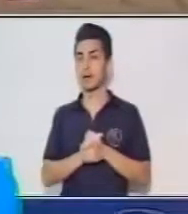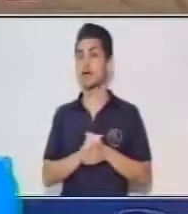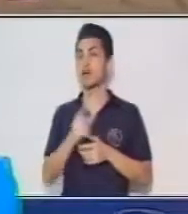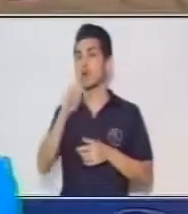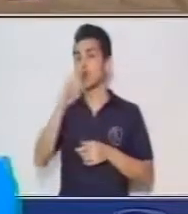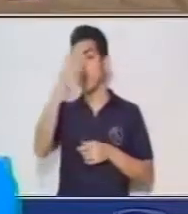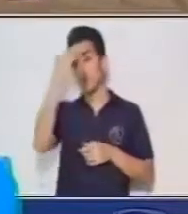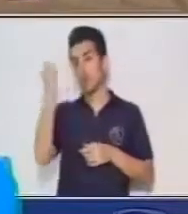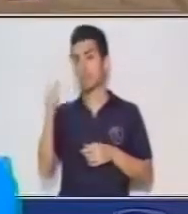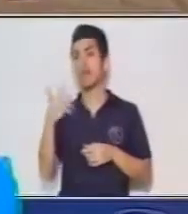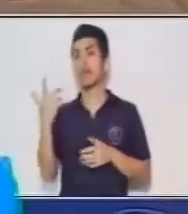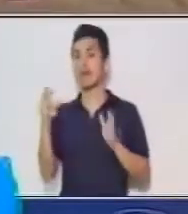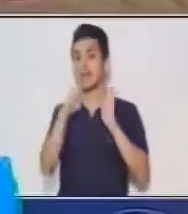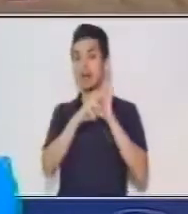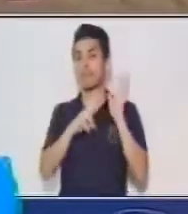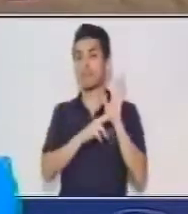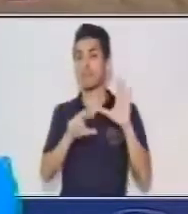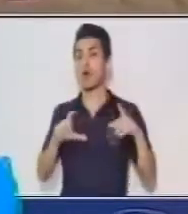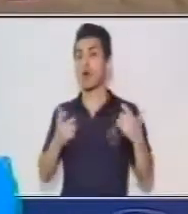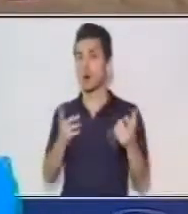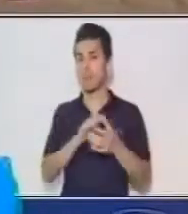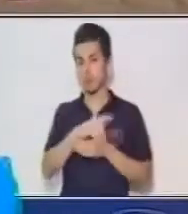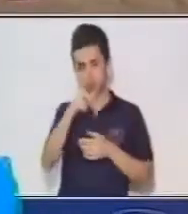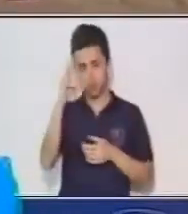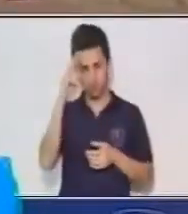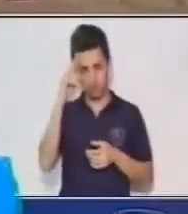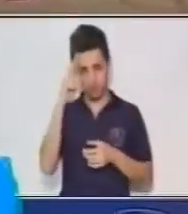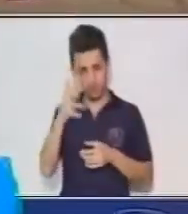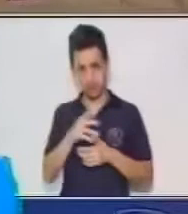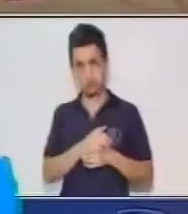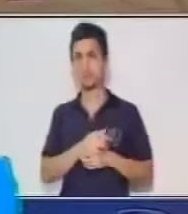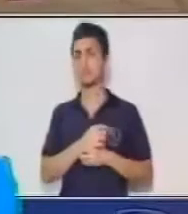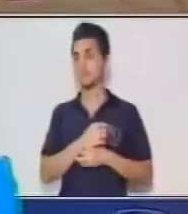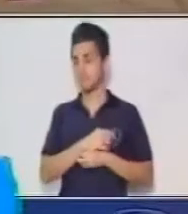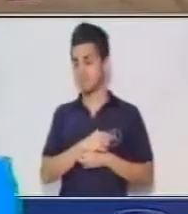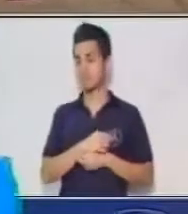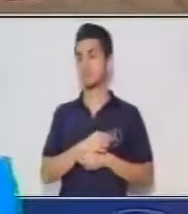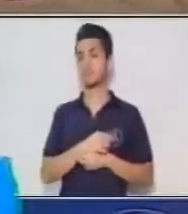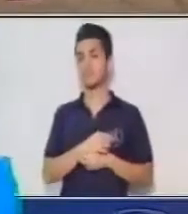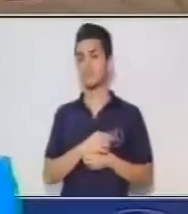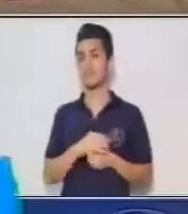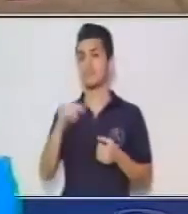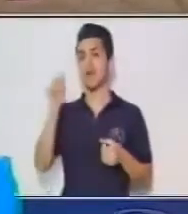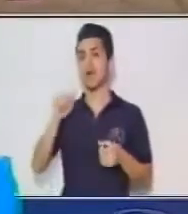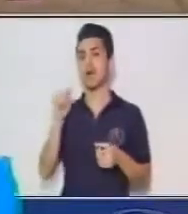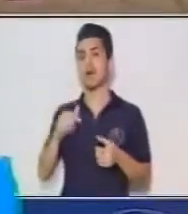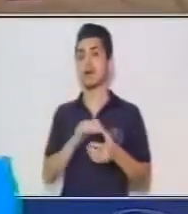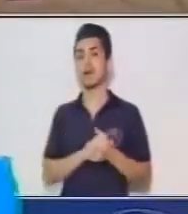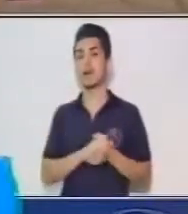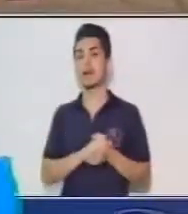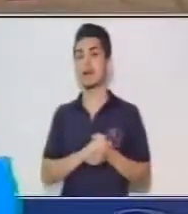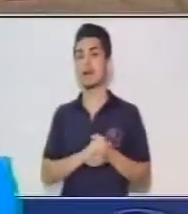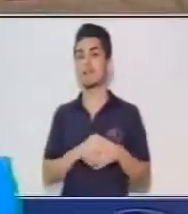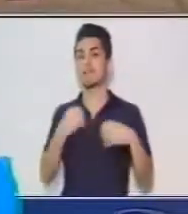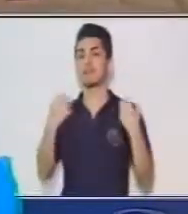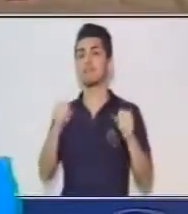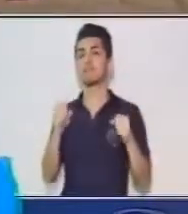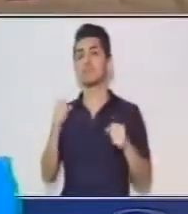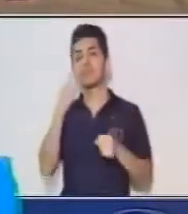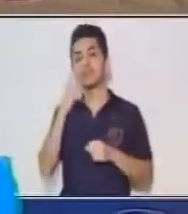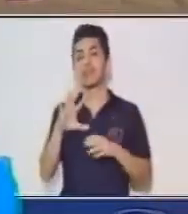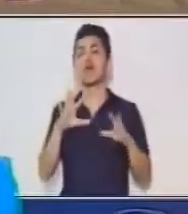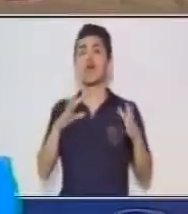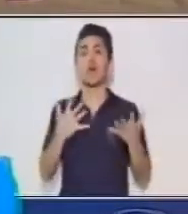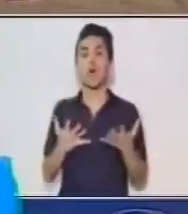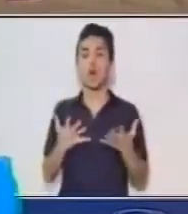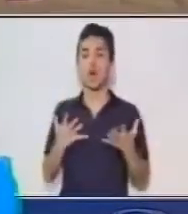alto las reglas. ¿Te recuerdas cuáles son? Muy bien. Ahora lo vamos a realizar y aplicar de